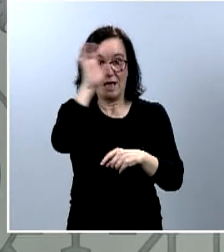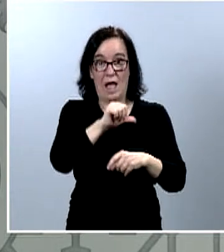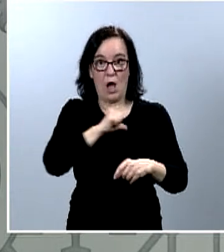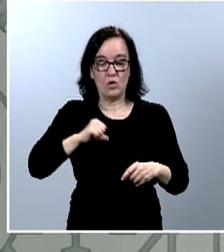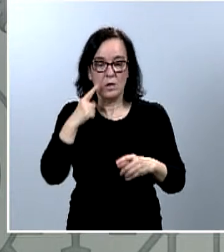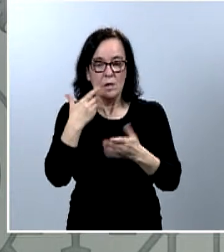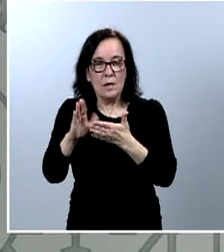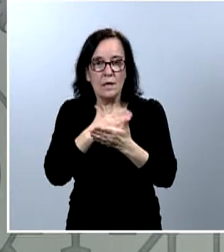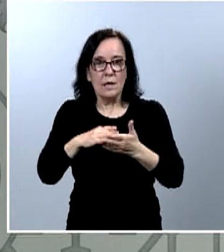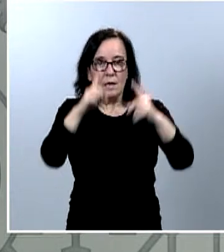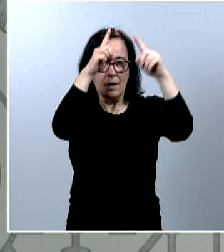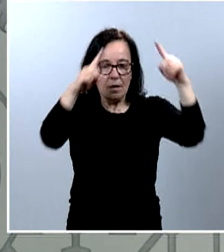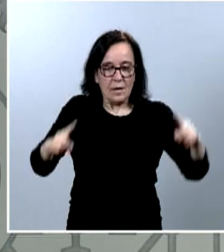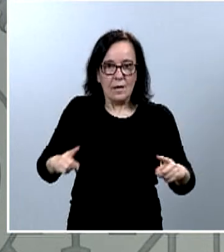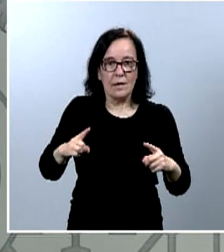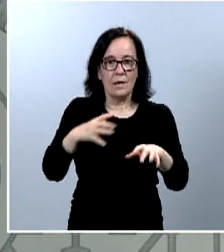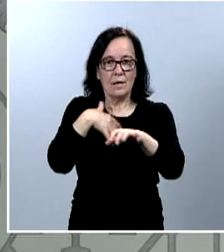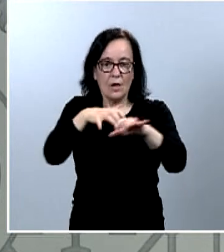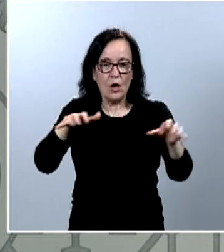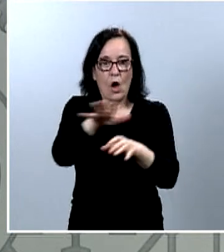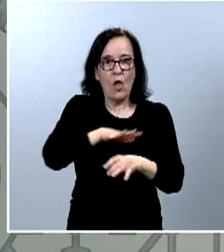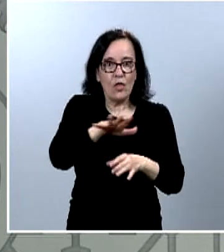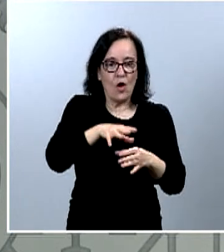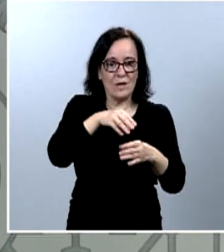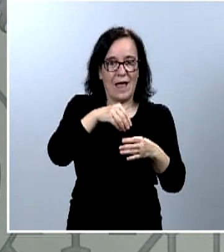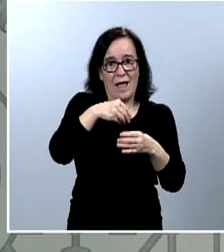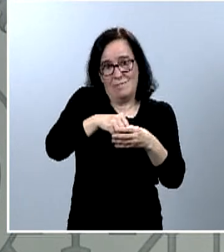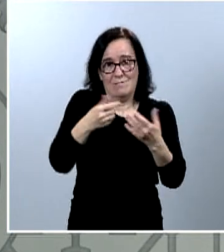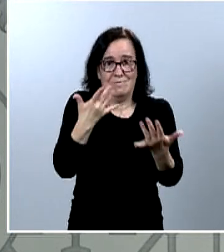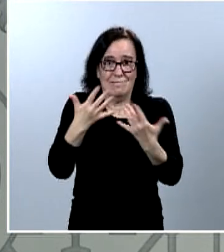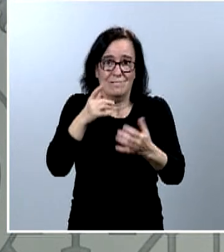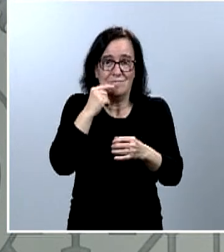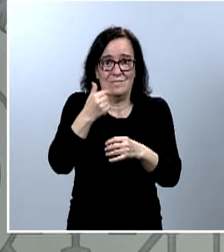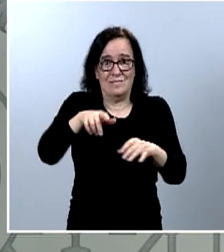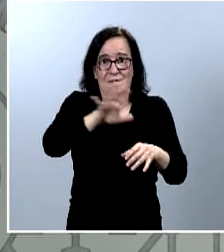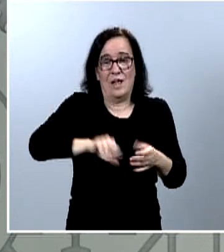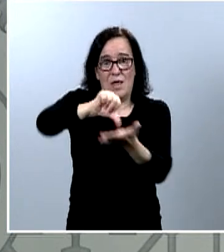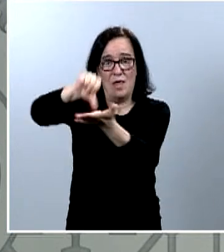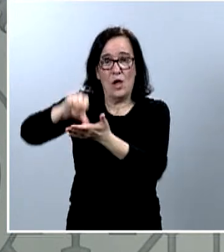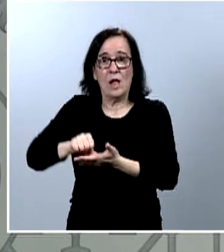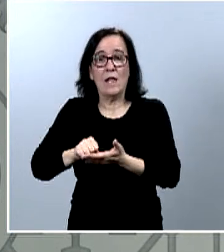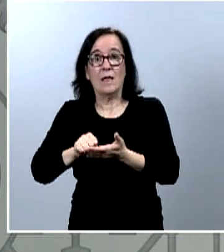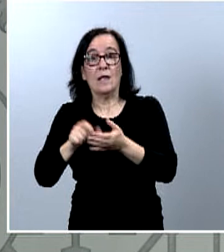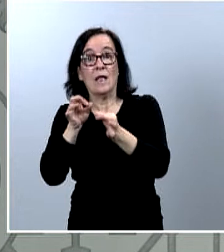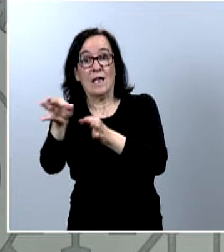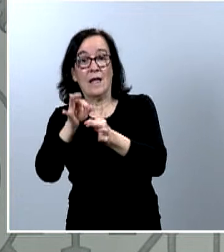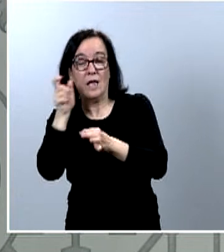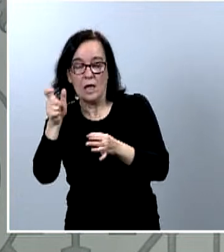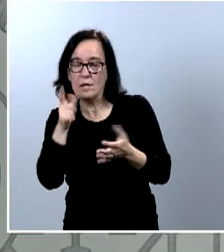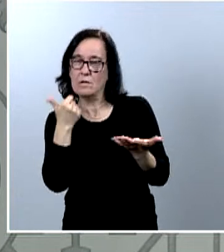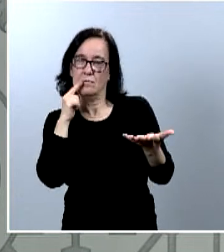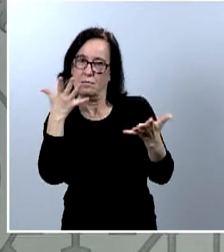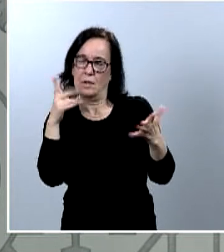pirámide de población por zona urbana y zona rural, esa variación se ve incluso en